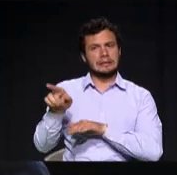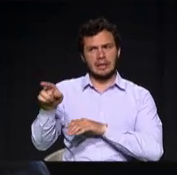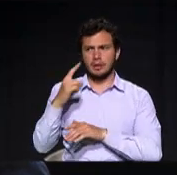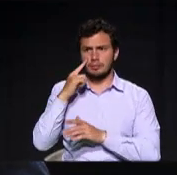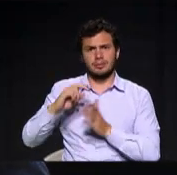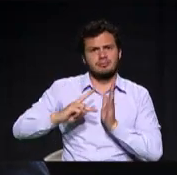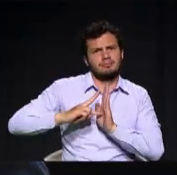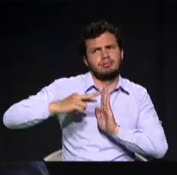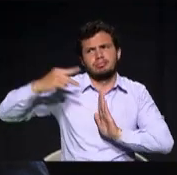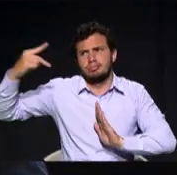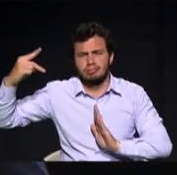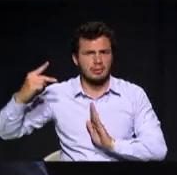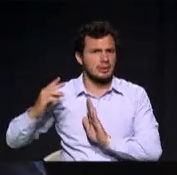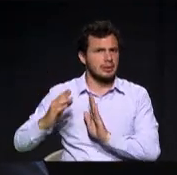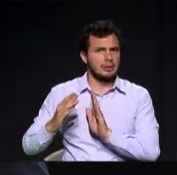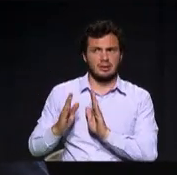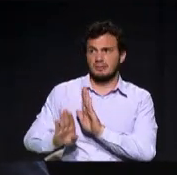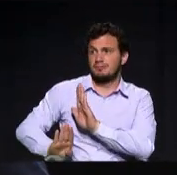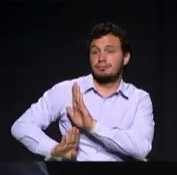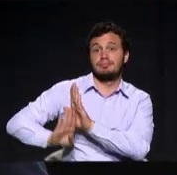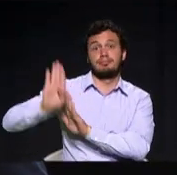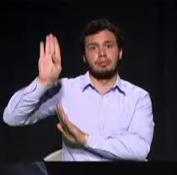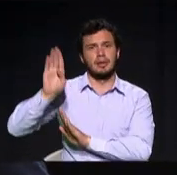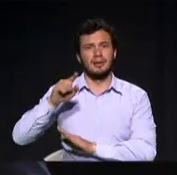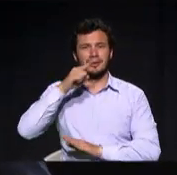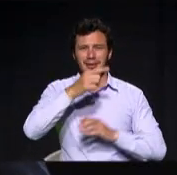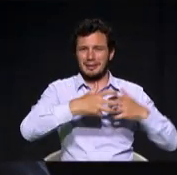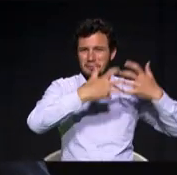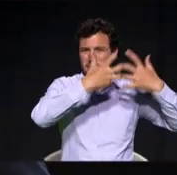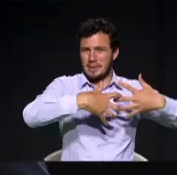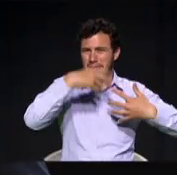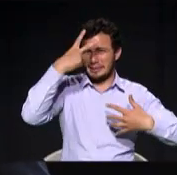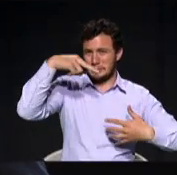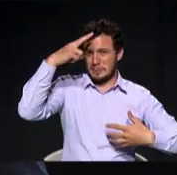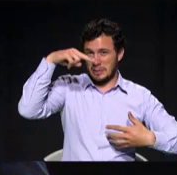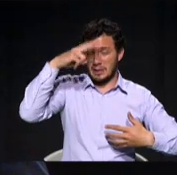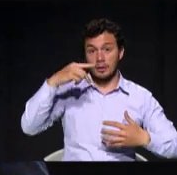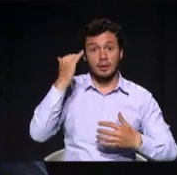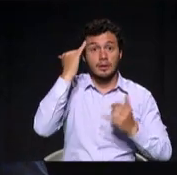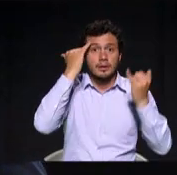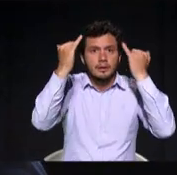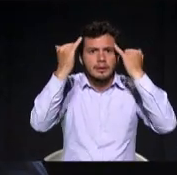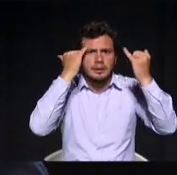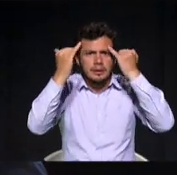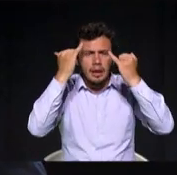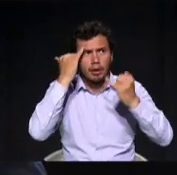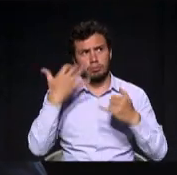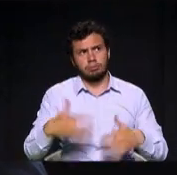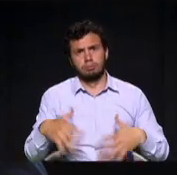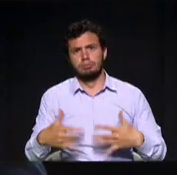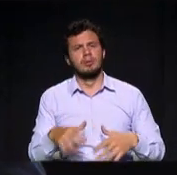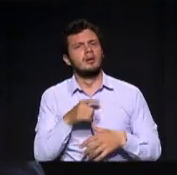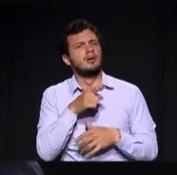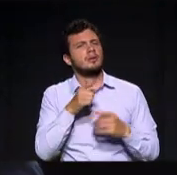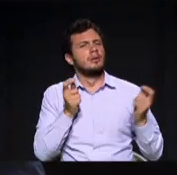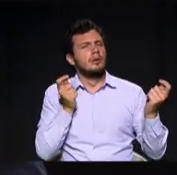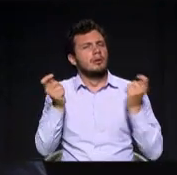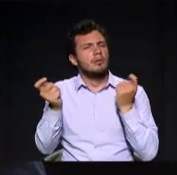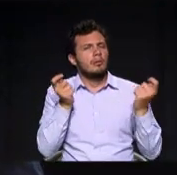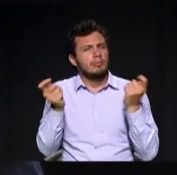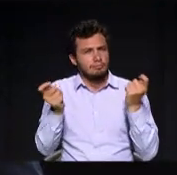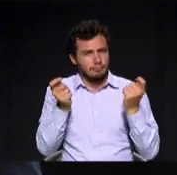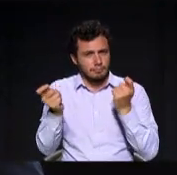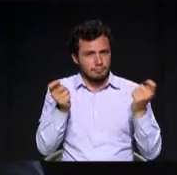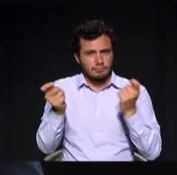mexicanas que están produciendo muchos implementos ahí un avance muy importante en el control del medio ambiente a través de